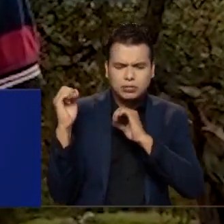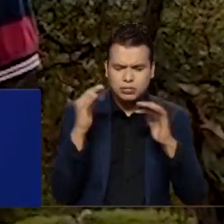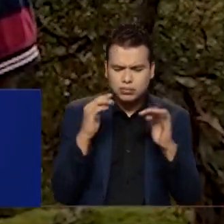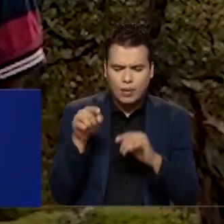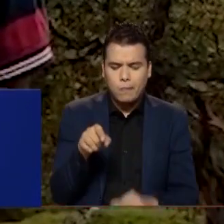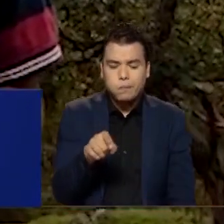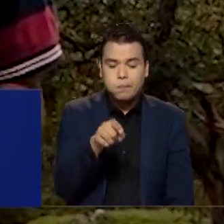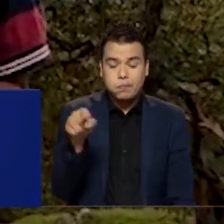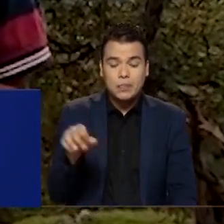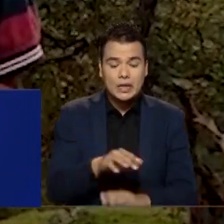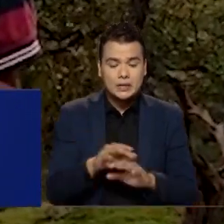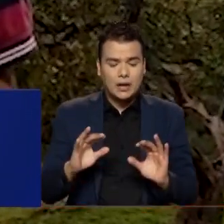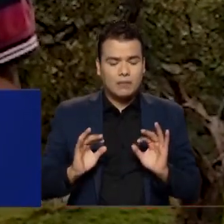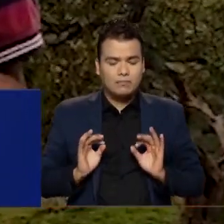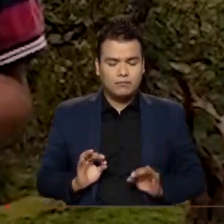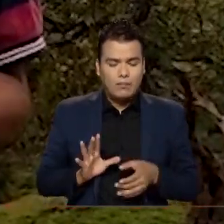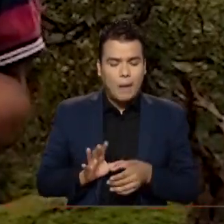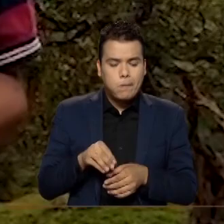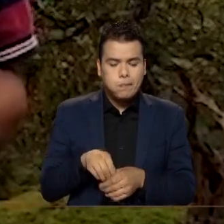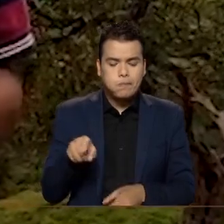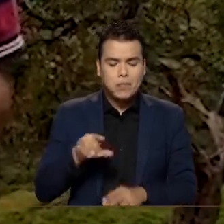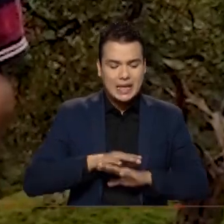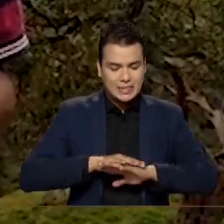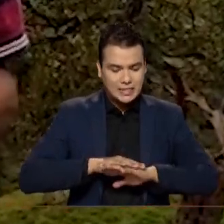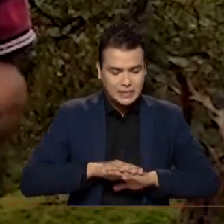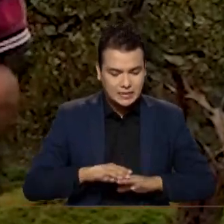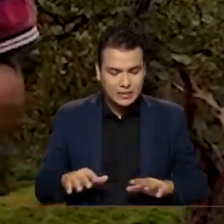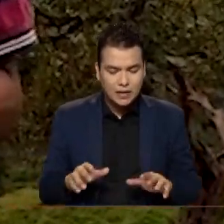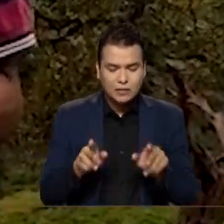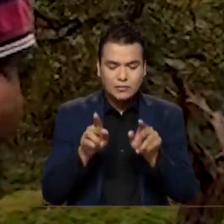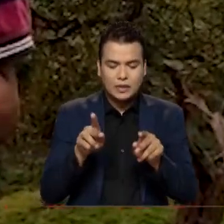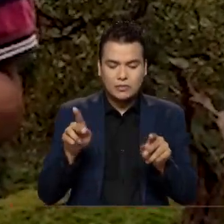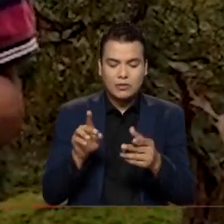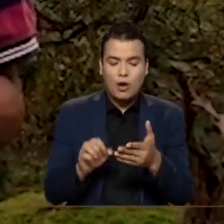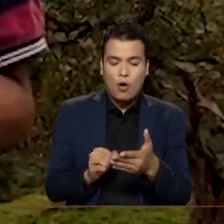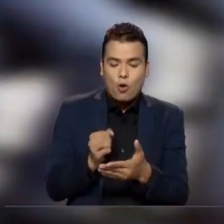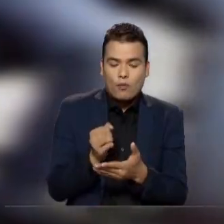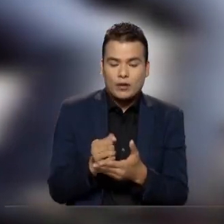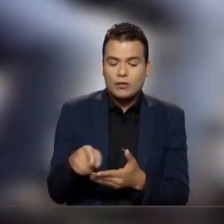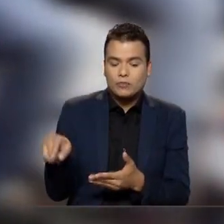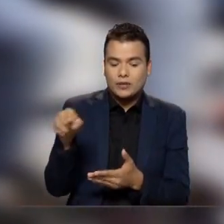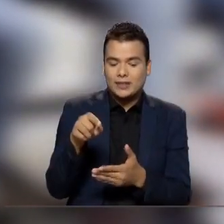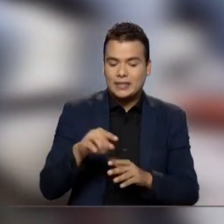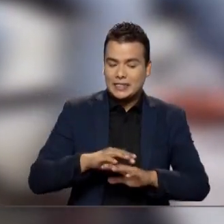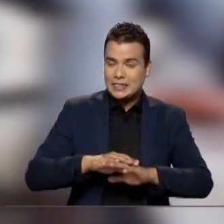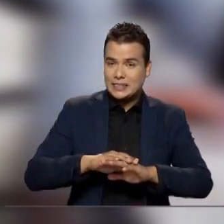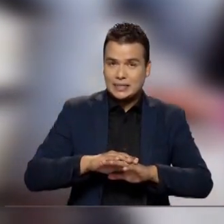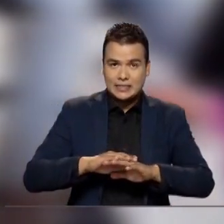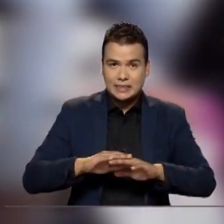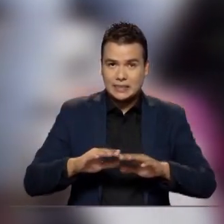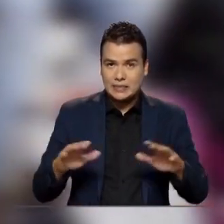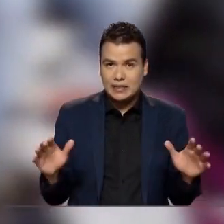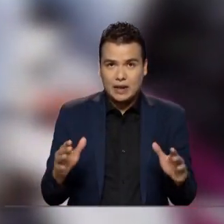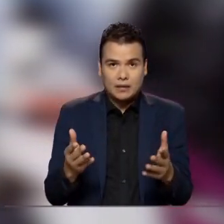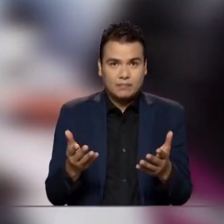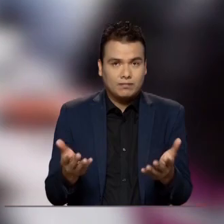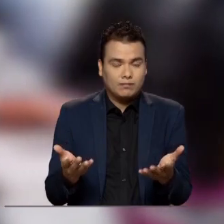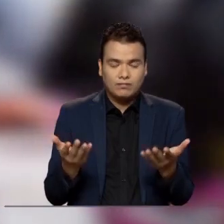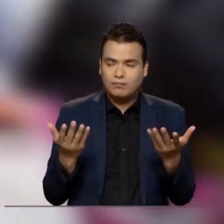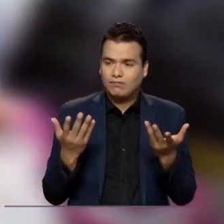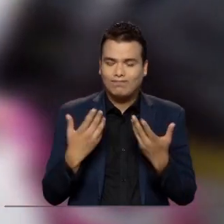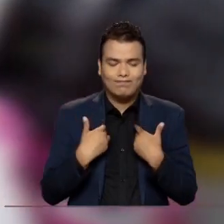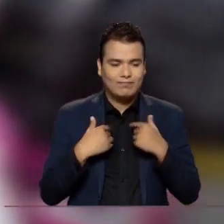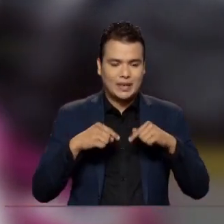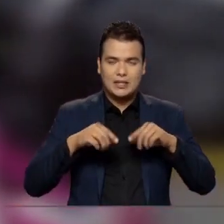el Ejército Nacional. Así las cosas, se ha obligado a la gente prácticamente a que salga en un